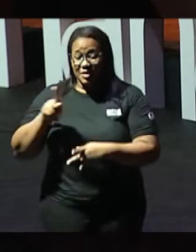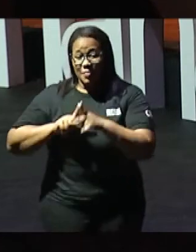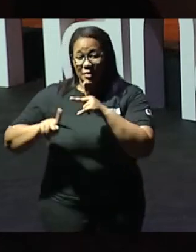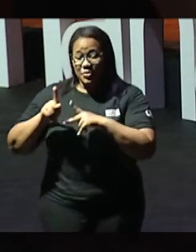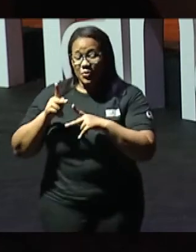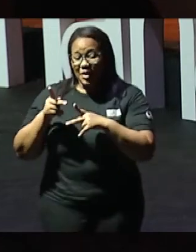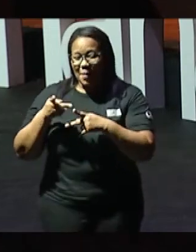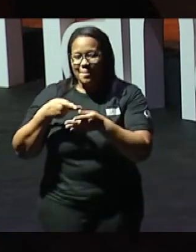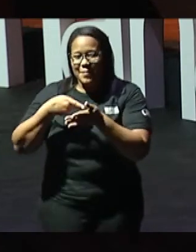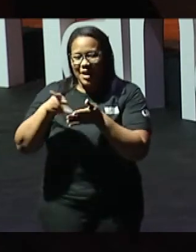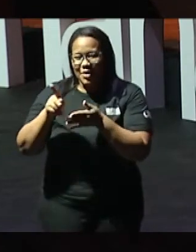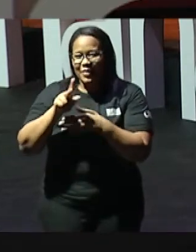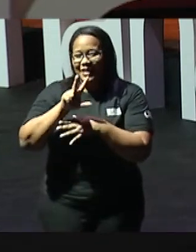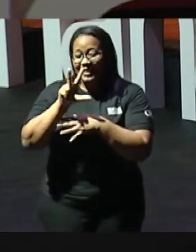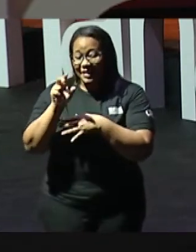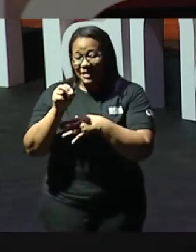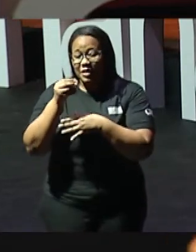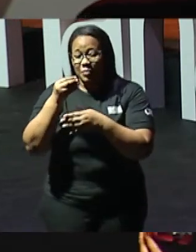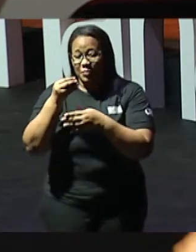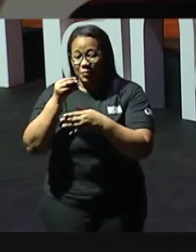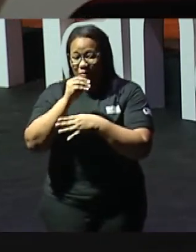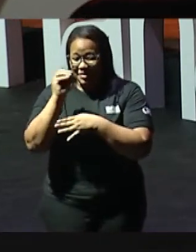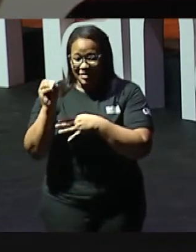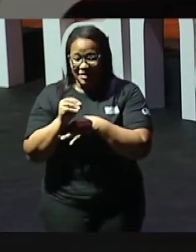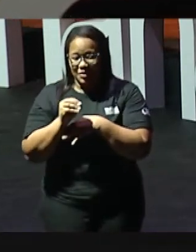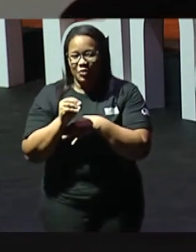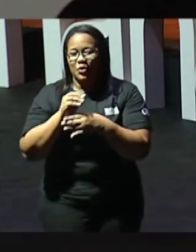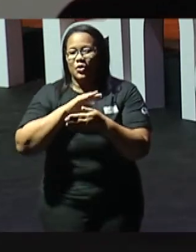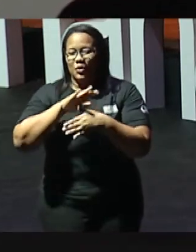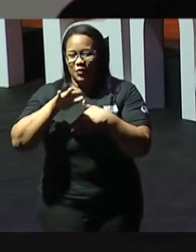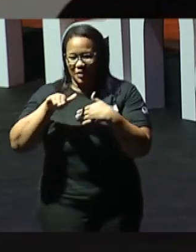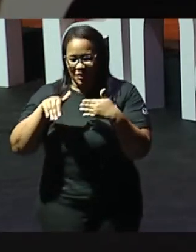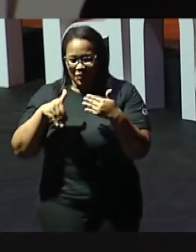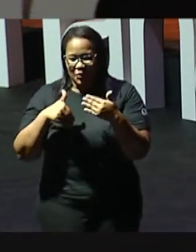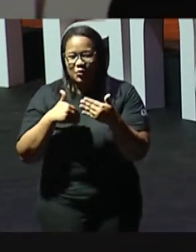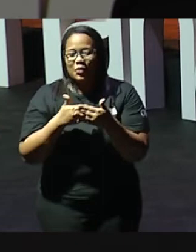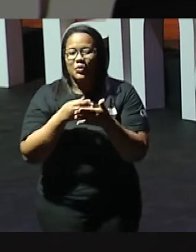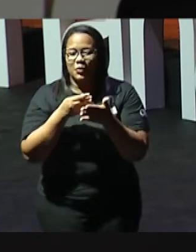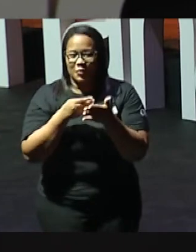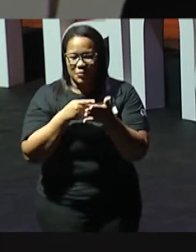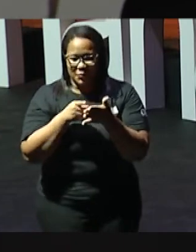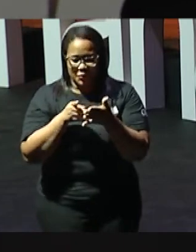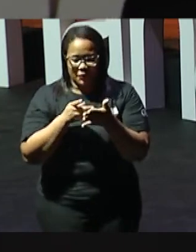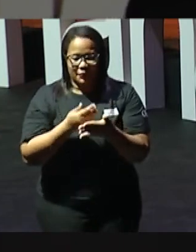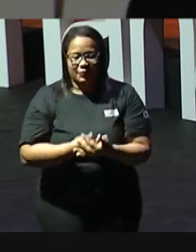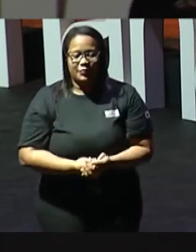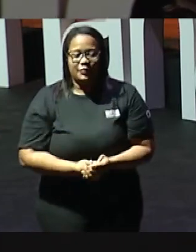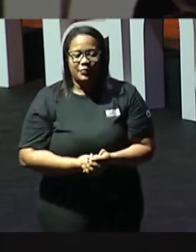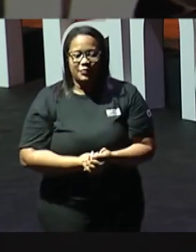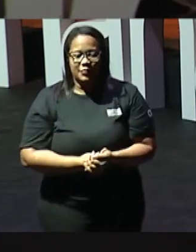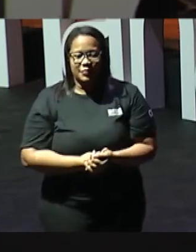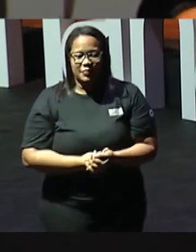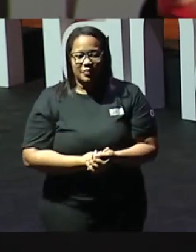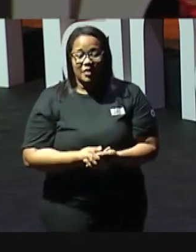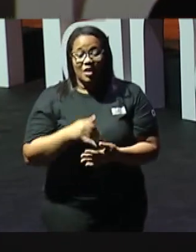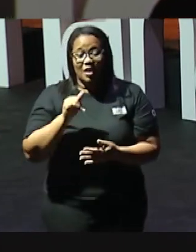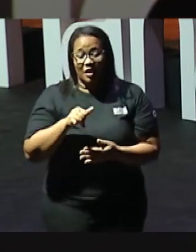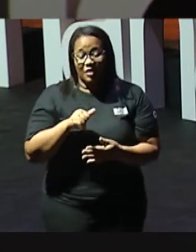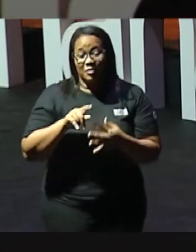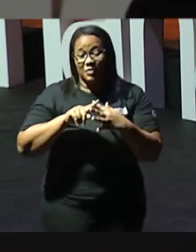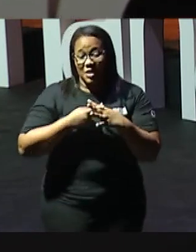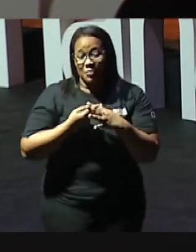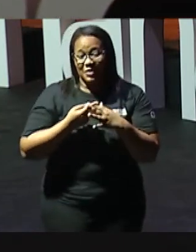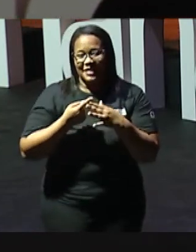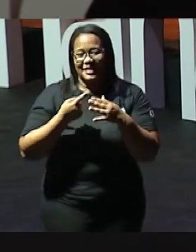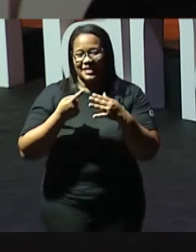decían que era imposible de ahí no vamos a nuestro lanzamiento de dominicanas no